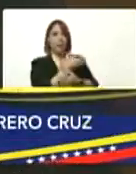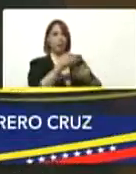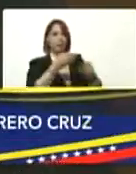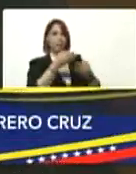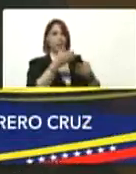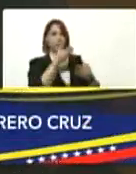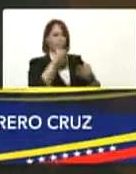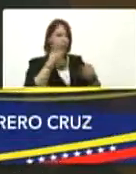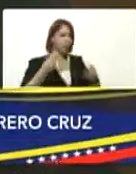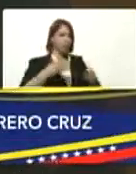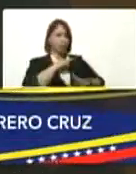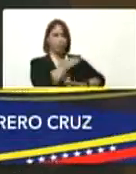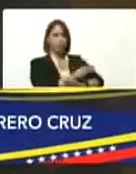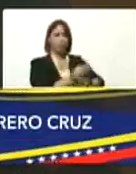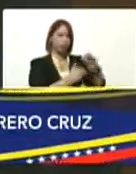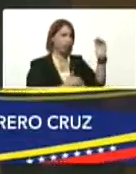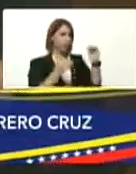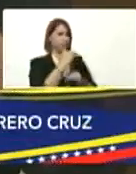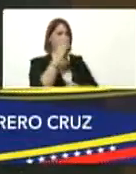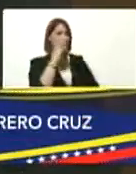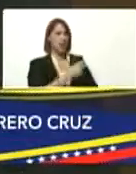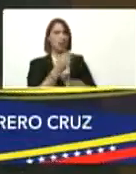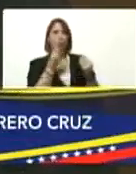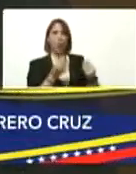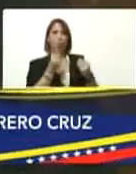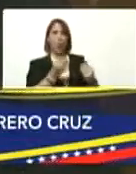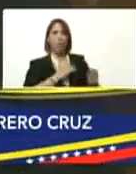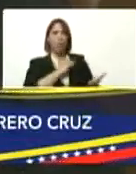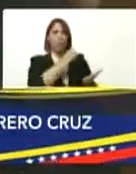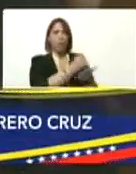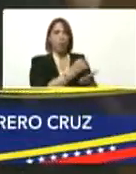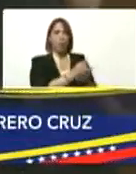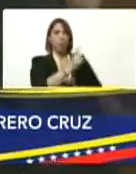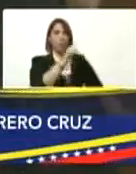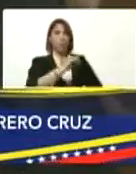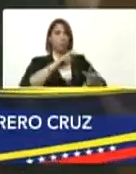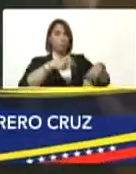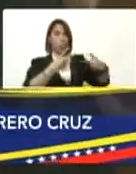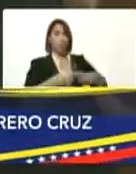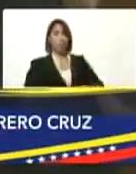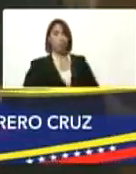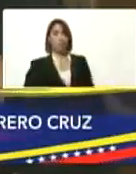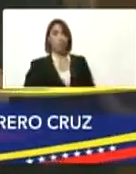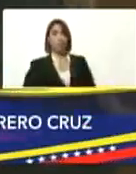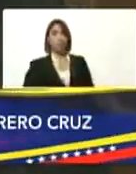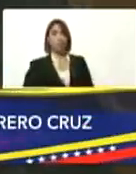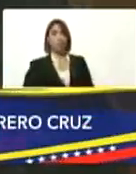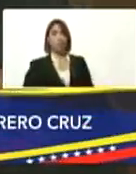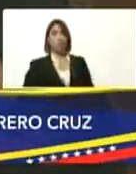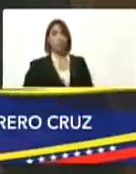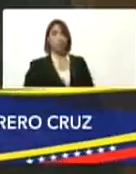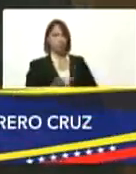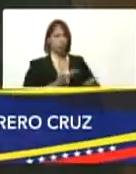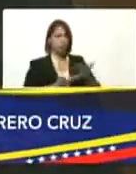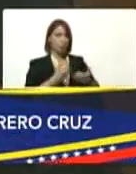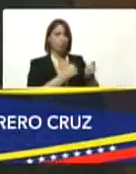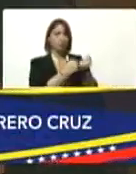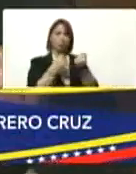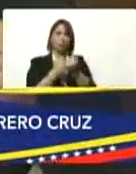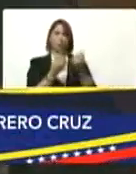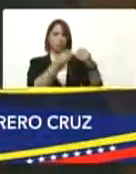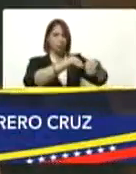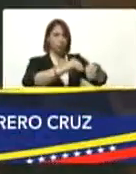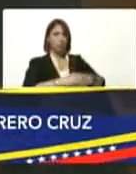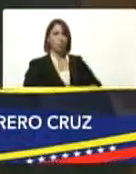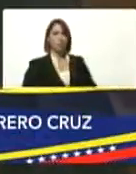para fortalecerlo, para ver cómo identificamos incluso nuevos nichos de colaboración y cooperación